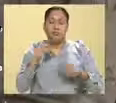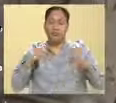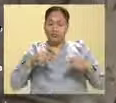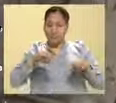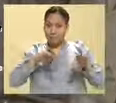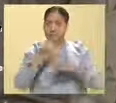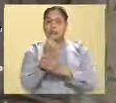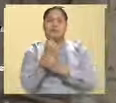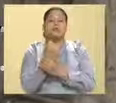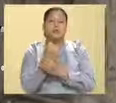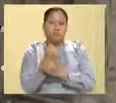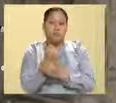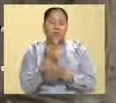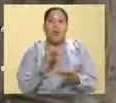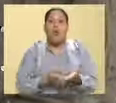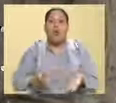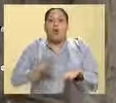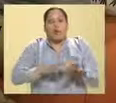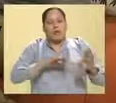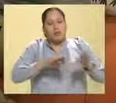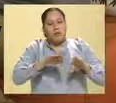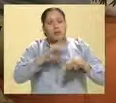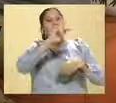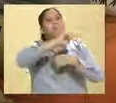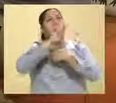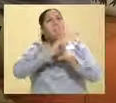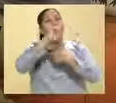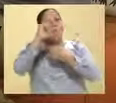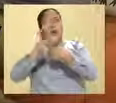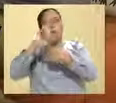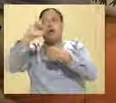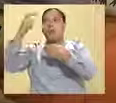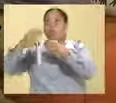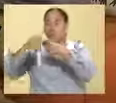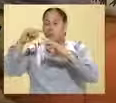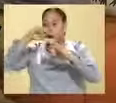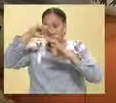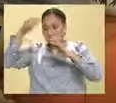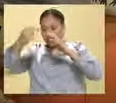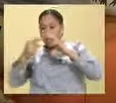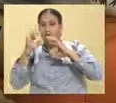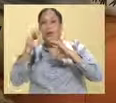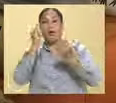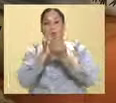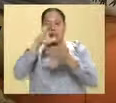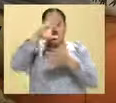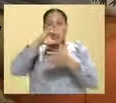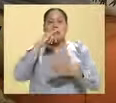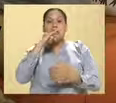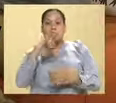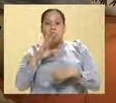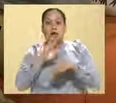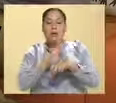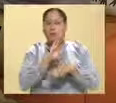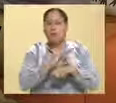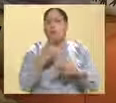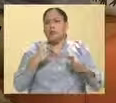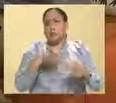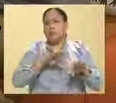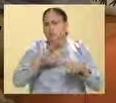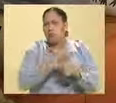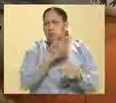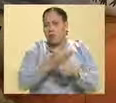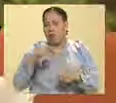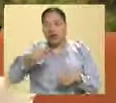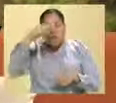mexicanos trabajan lo doble que en otros países de Europa o de América Latina, incluso como Chile o Brasil. Ahora, de acuerdo